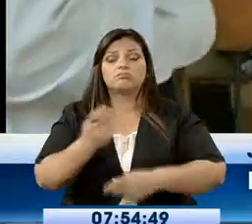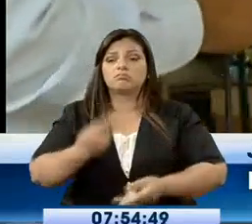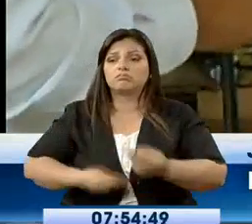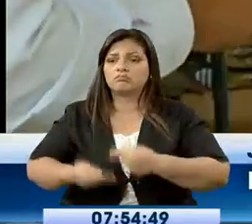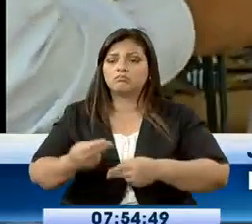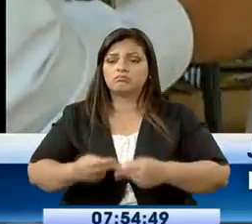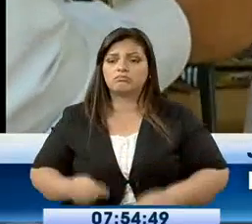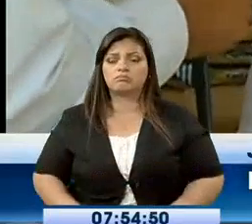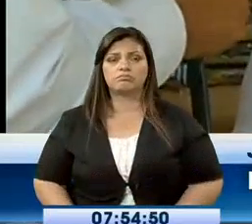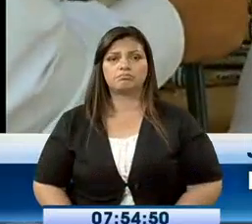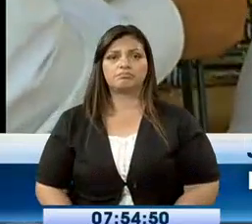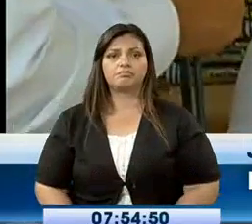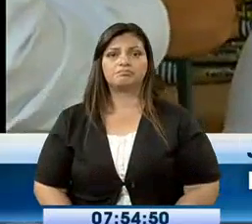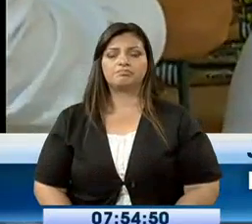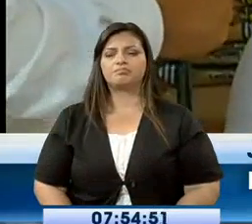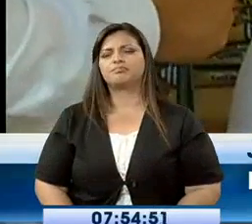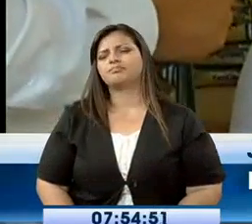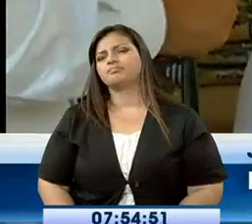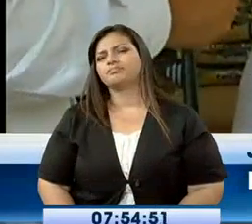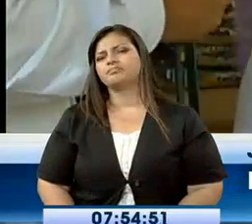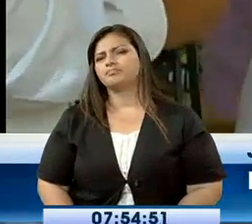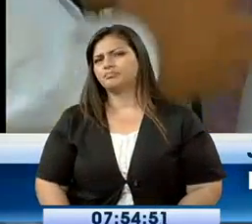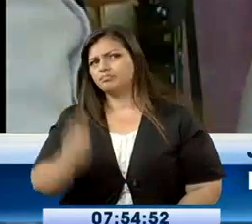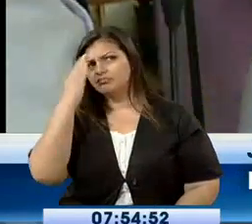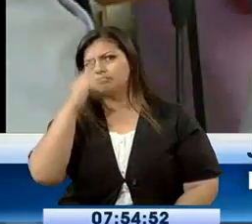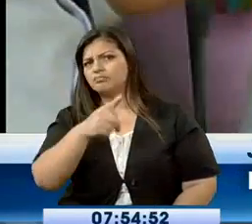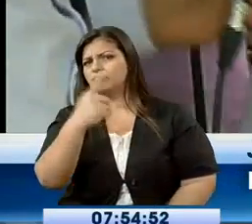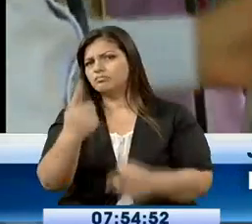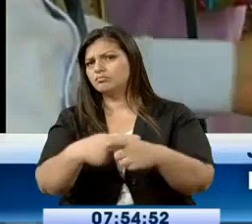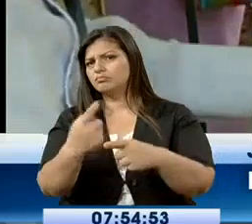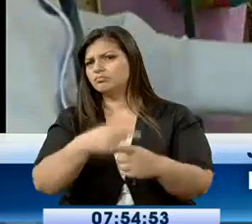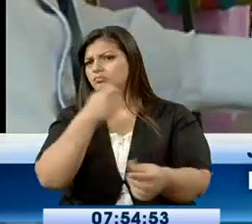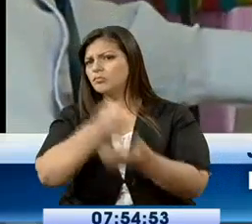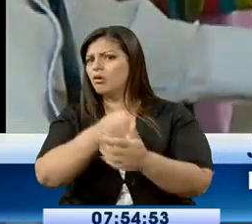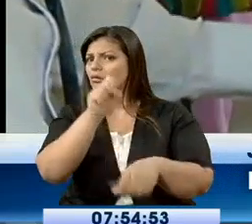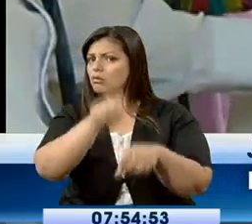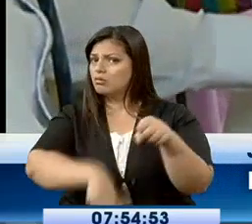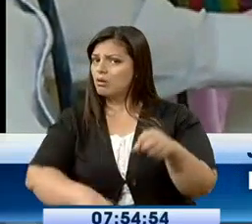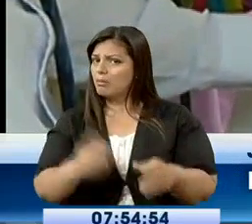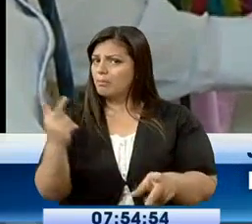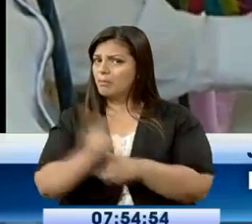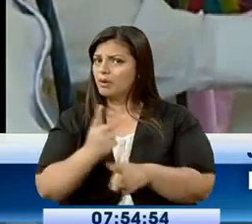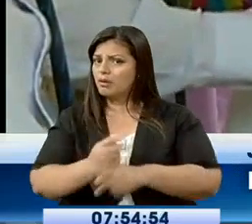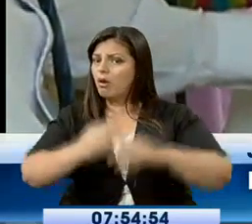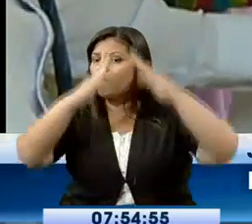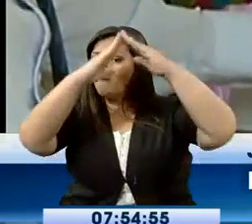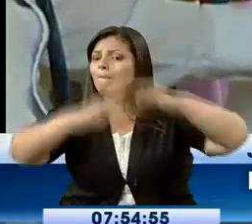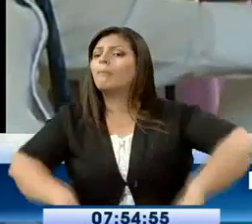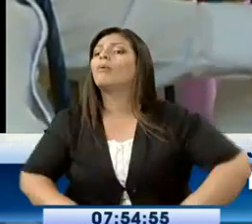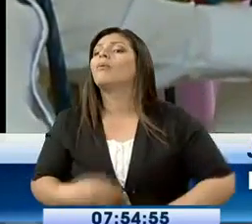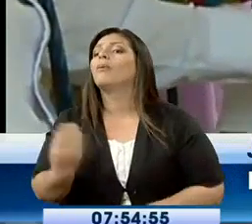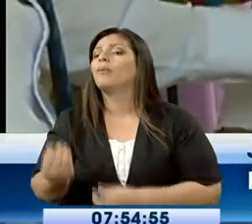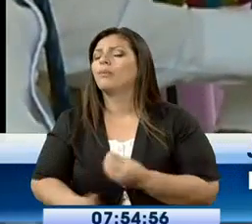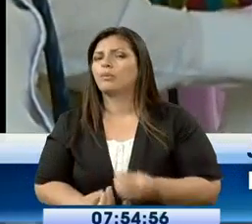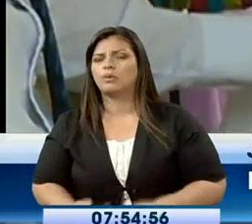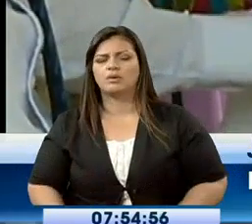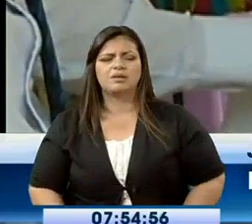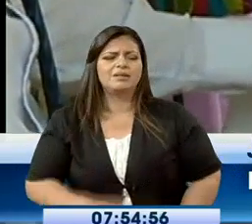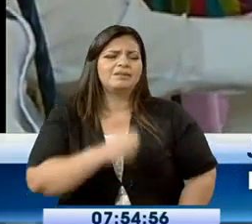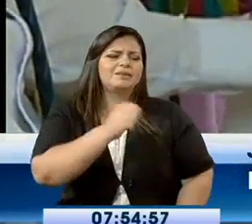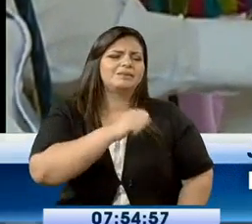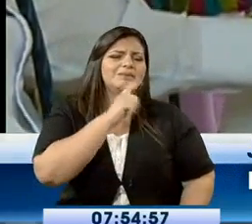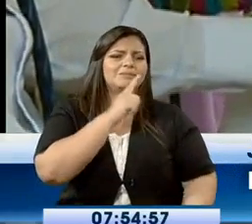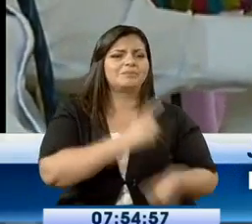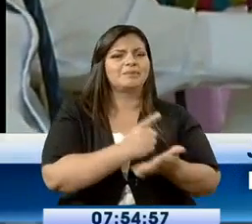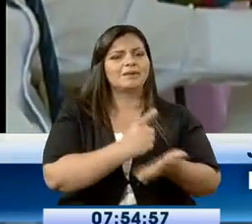también, porque tengo entendido que tenía afectaciones la estructura del mercado. Sí, sí, estaba bastante afectada también la estructura, pero ya están